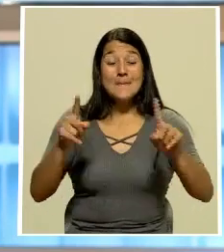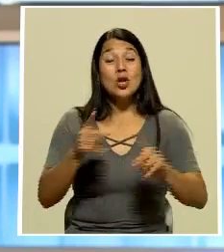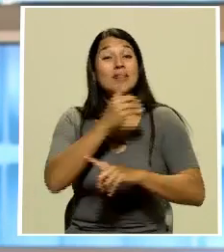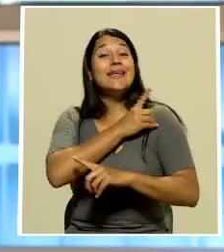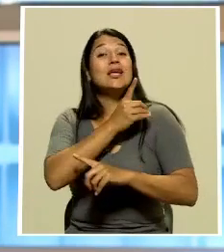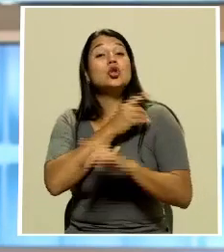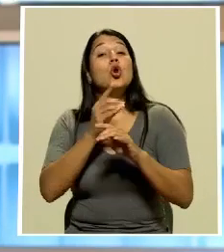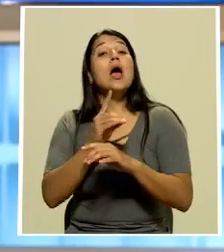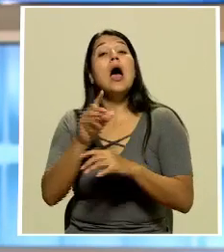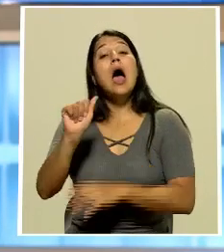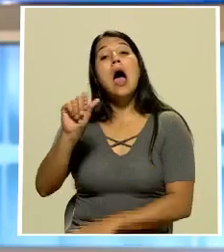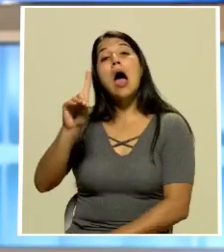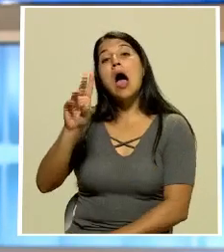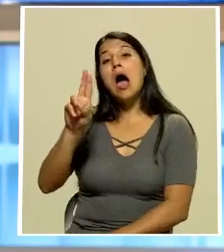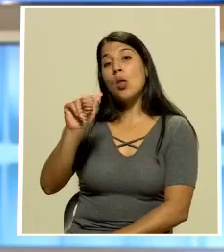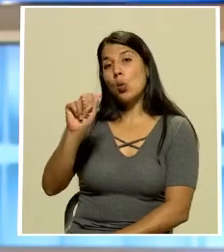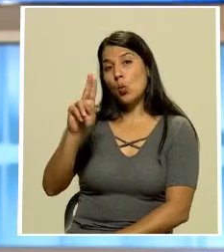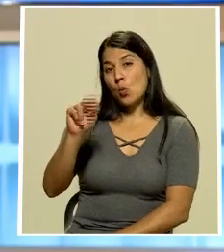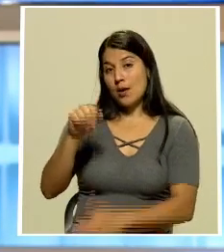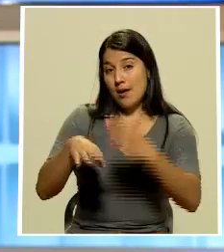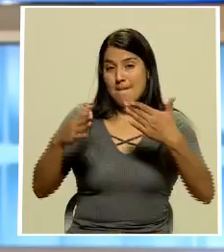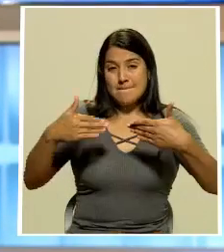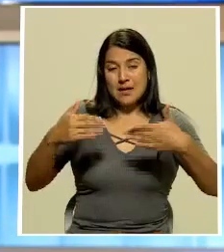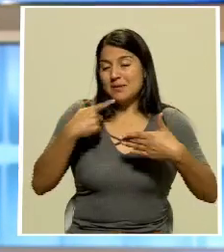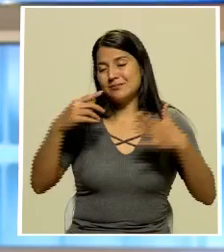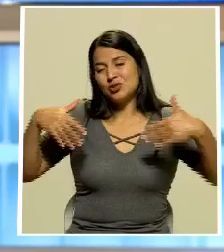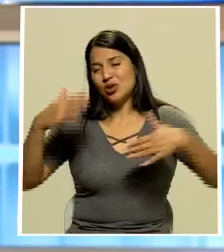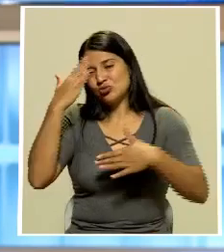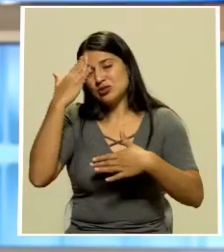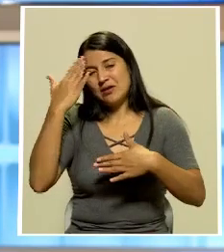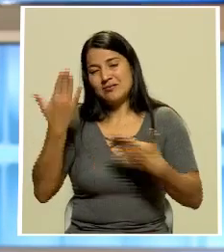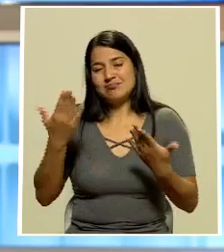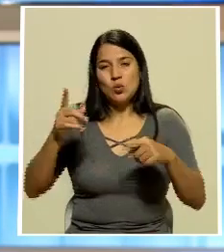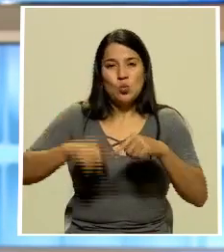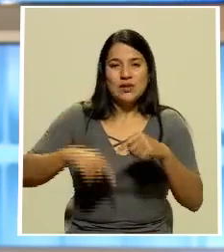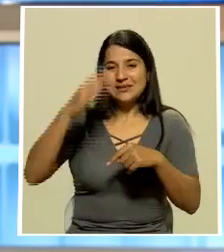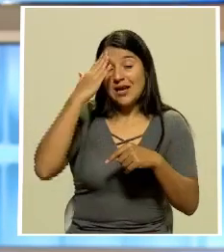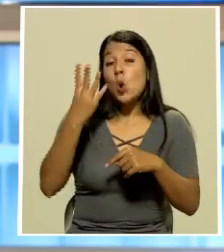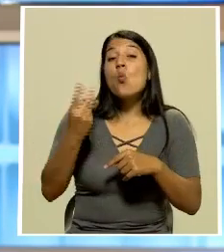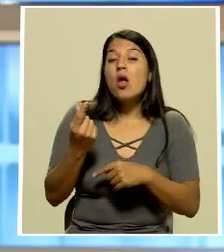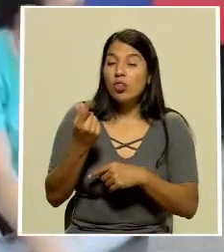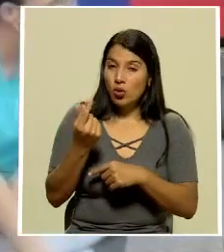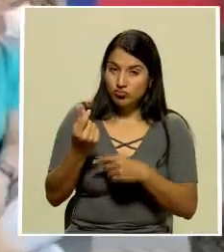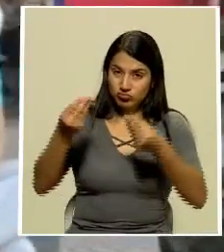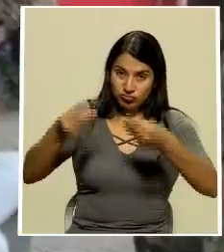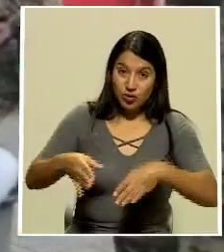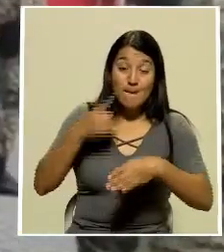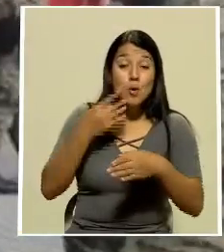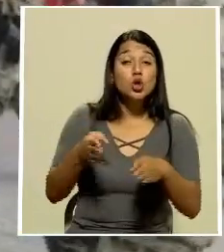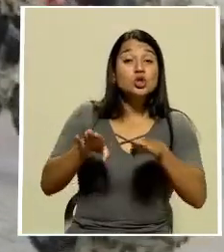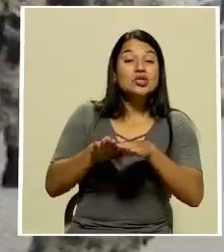de Panamá señala que es incalculable las pérdidas económicas que se están generando a raíz de este cierre en la frontera.